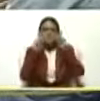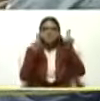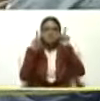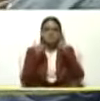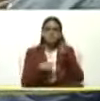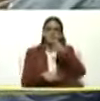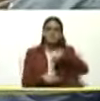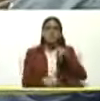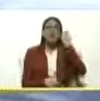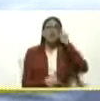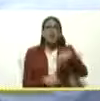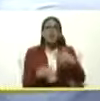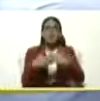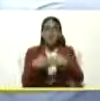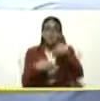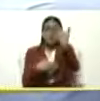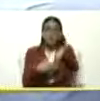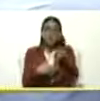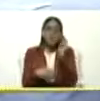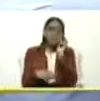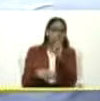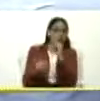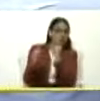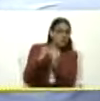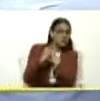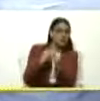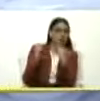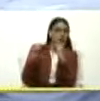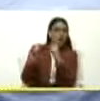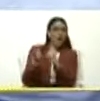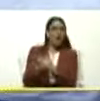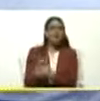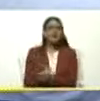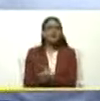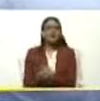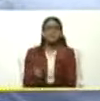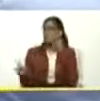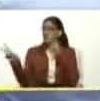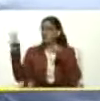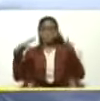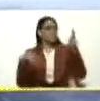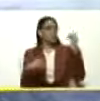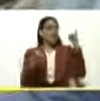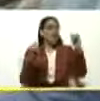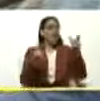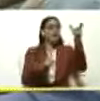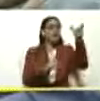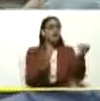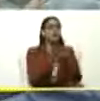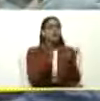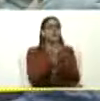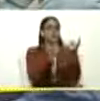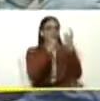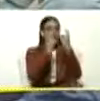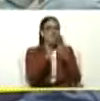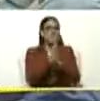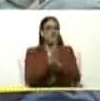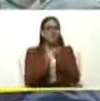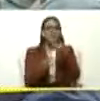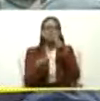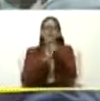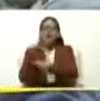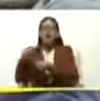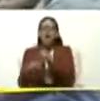allá el movimiento uniforme. ¿Tiene el nombre aquí? Sí, ¿algunos de ustedes? Sí. Alan todo. Infante, ¿qué estás haciendo ahí,